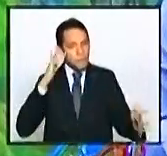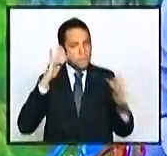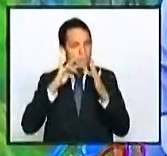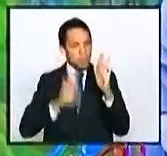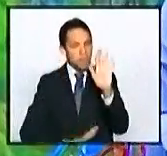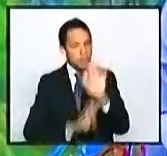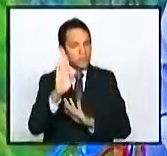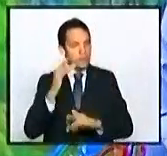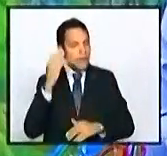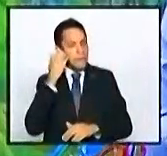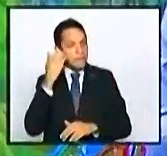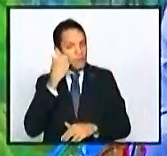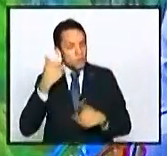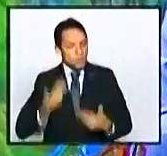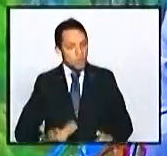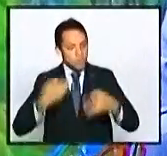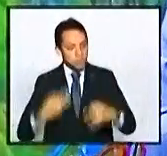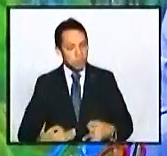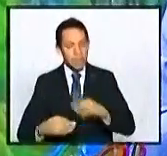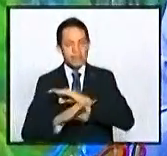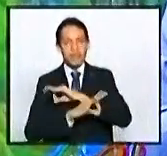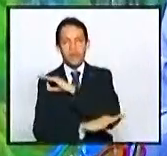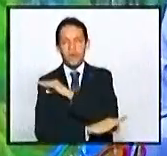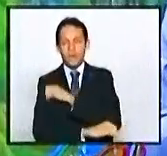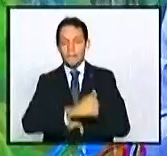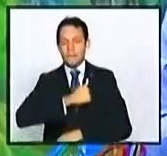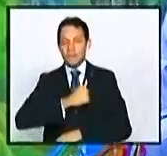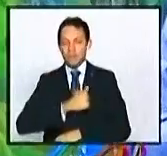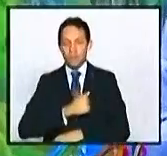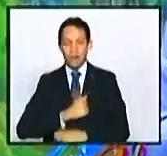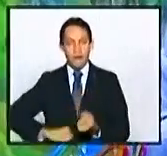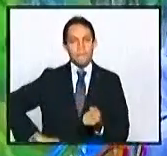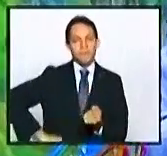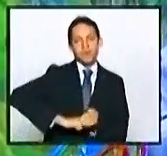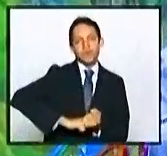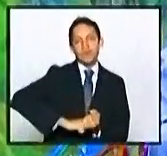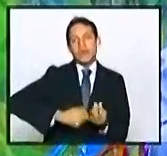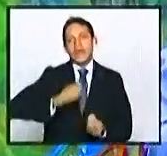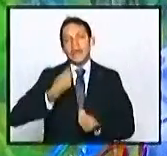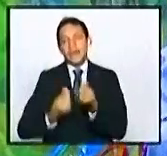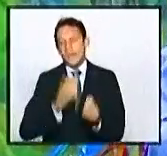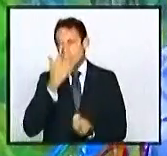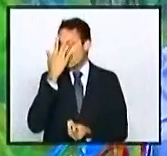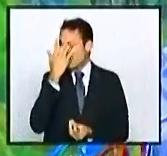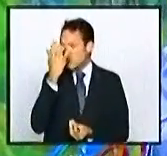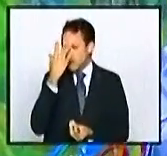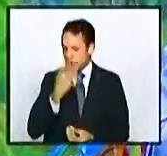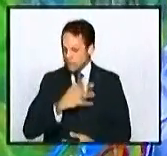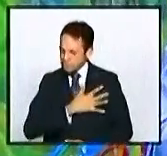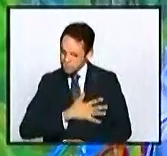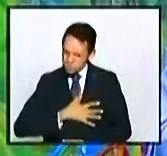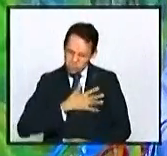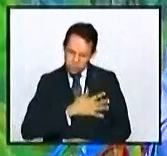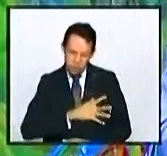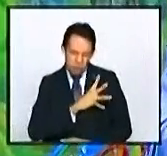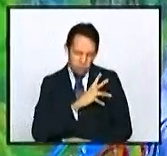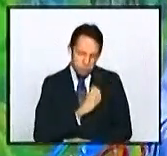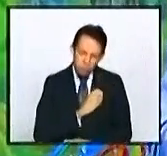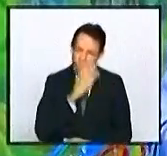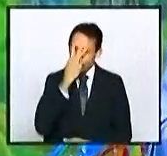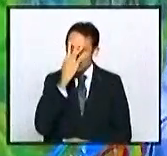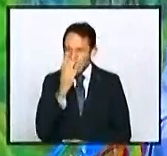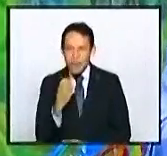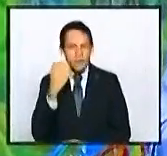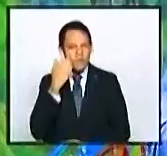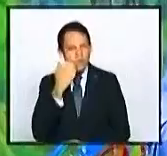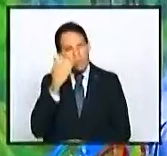enfermedad, la psicología viéndola desde el apoyo del por qué, a qué le causa o qué le